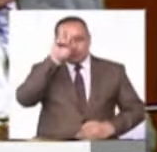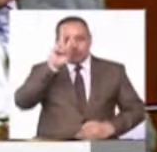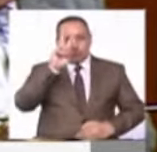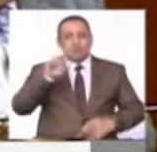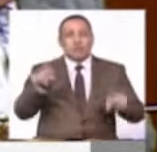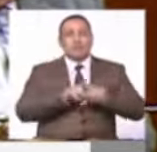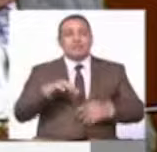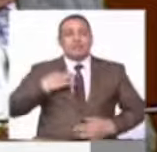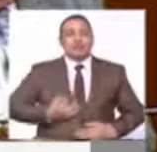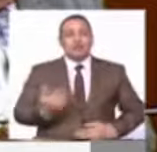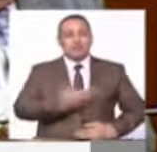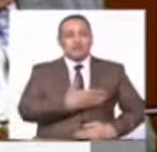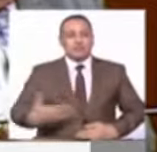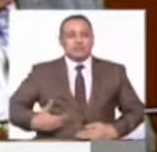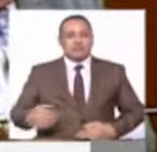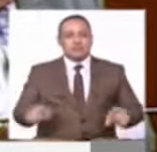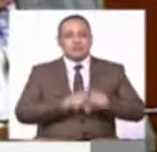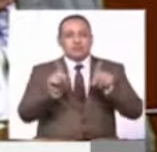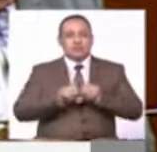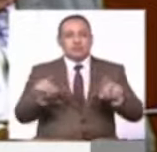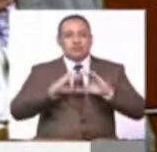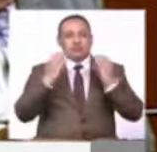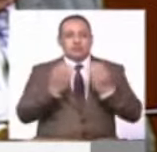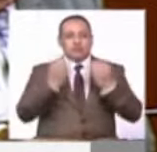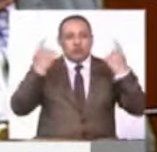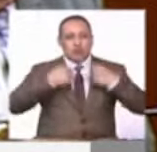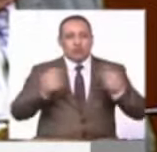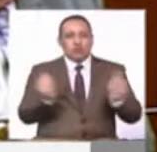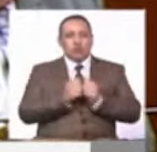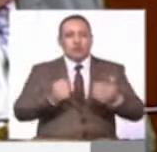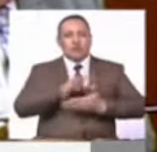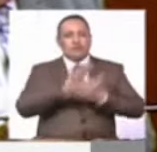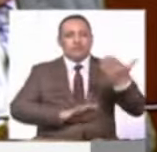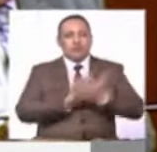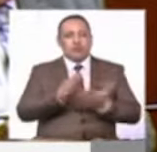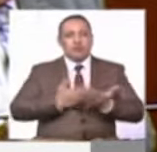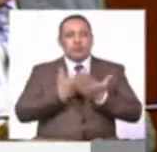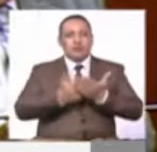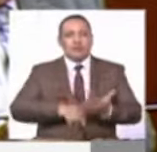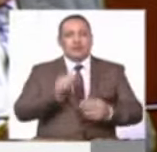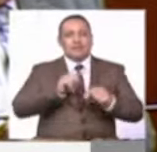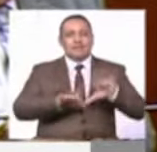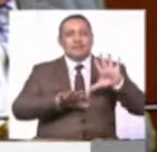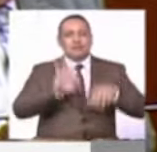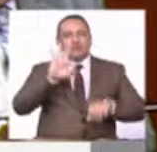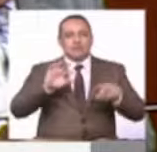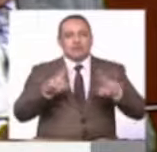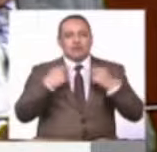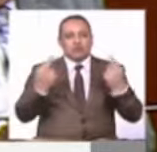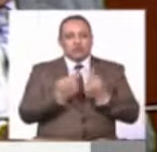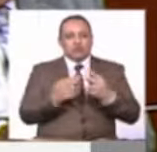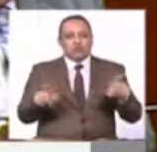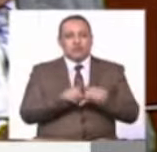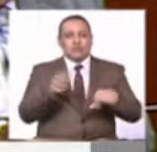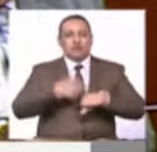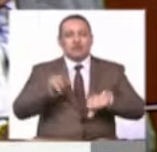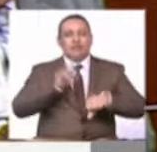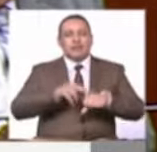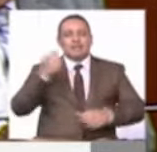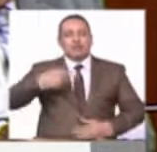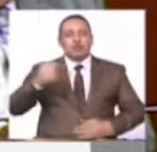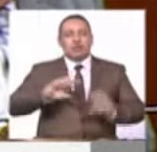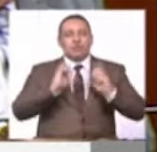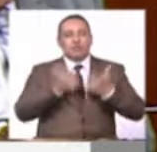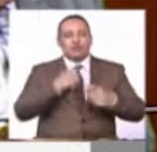señor presidente señores colegas congresistas el referido informe fue aprobado en la 1 tercera sesión ordinaria de la subcomisión de